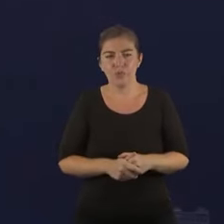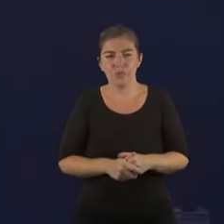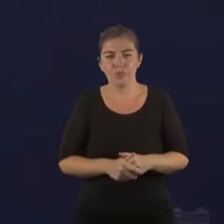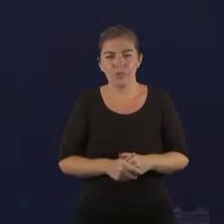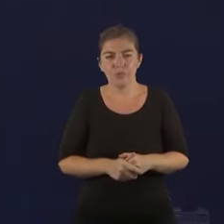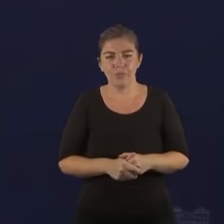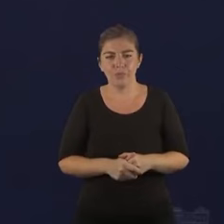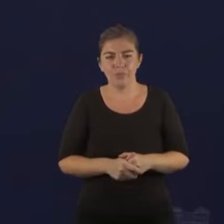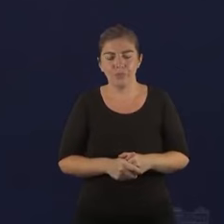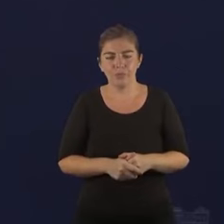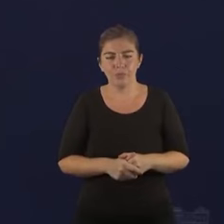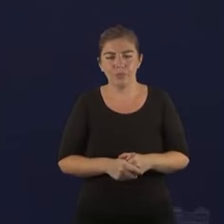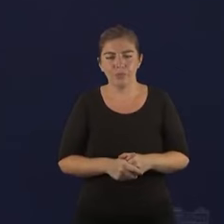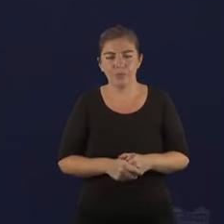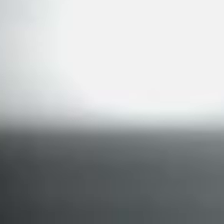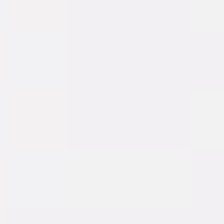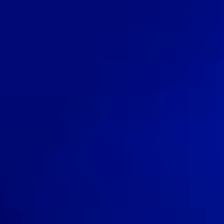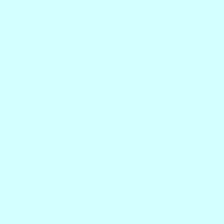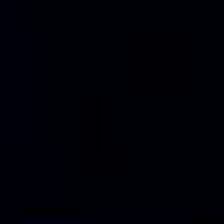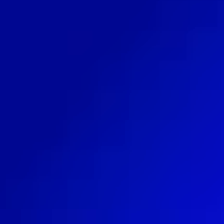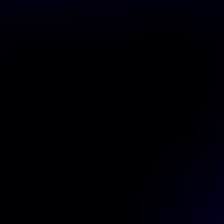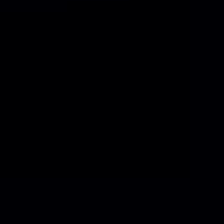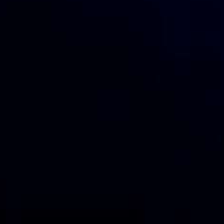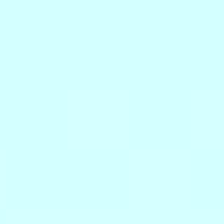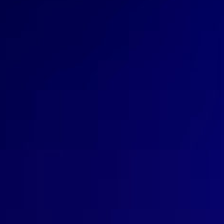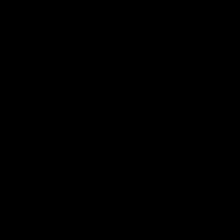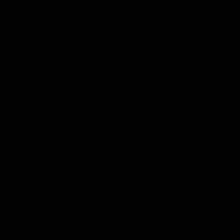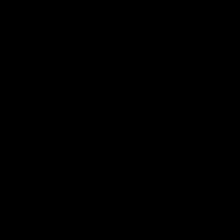quien de quien hace correr la